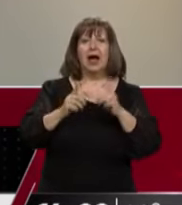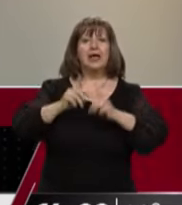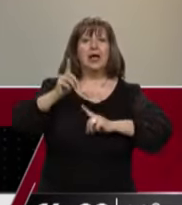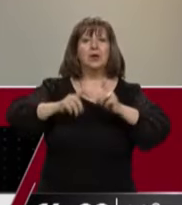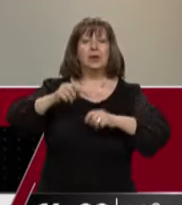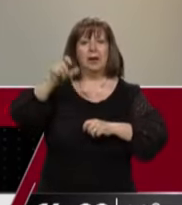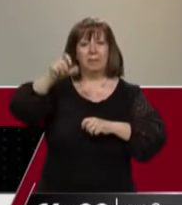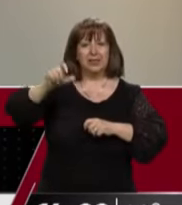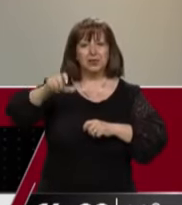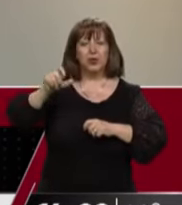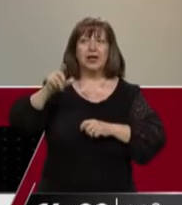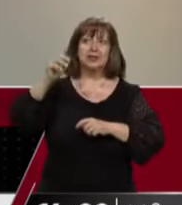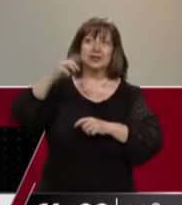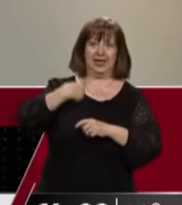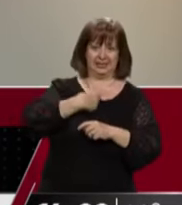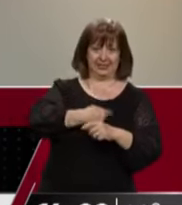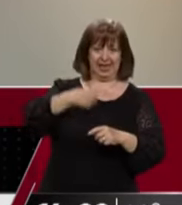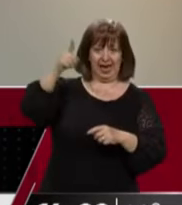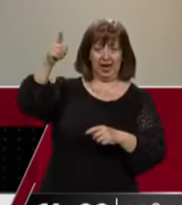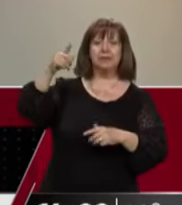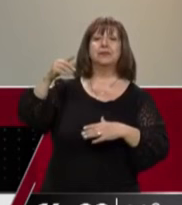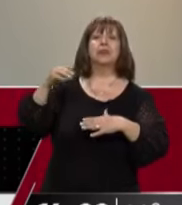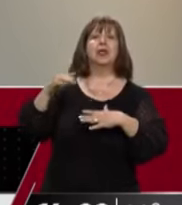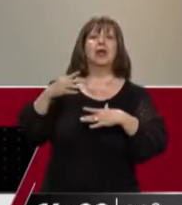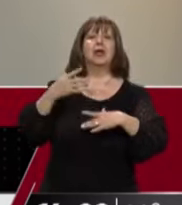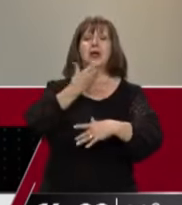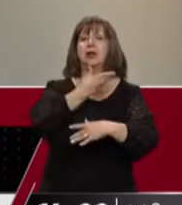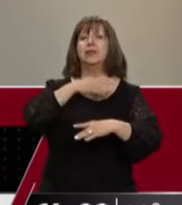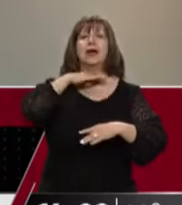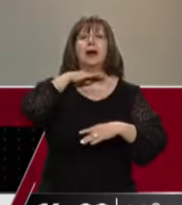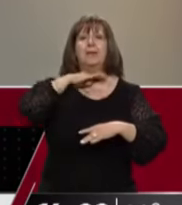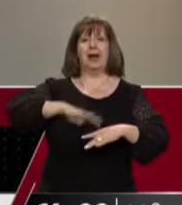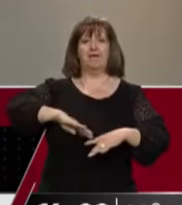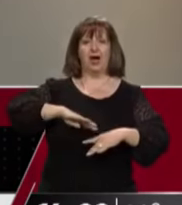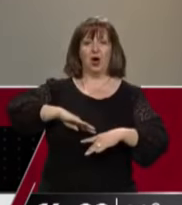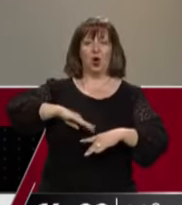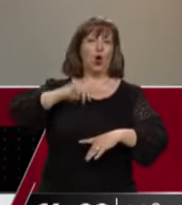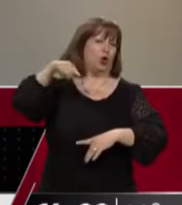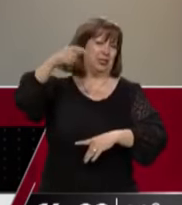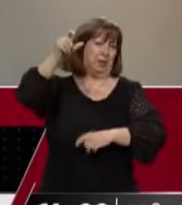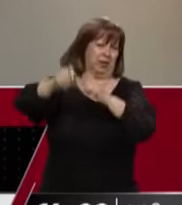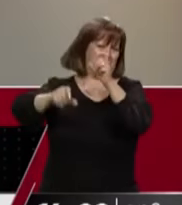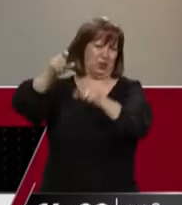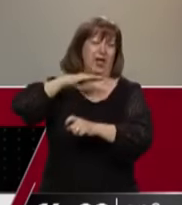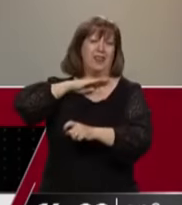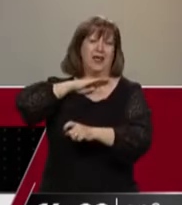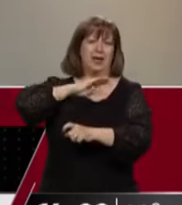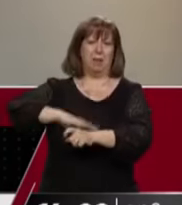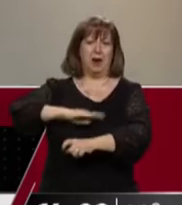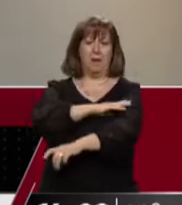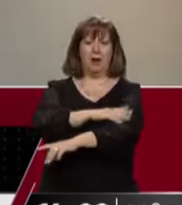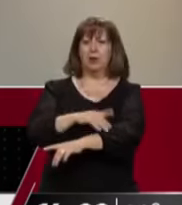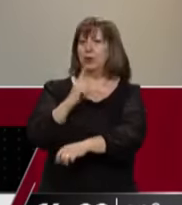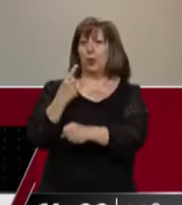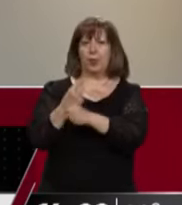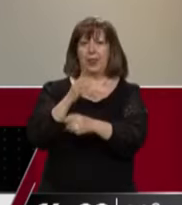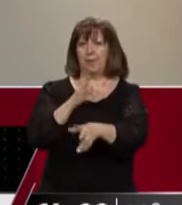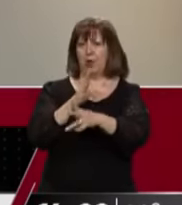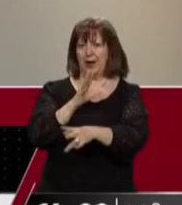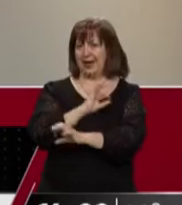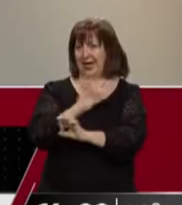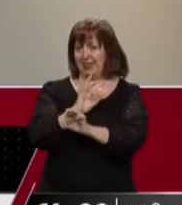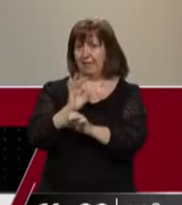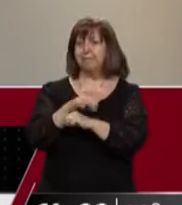sentir gran parte del cuerpo. Es decir, que el tratamiento funciona y lo que hacen los médicos es realmente impresionante, ¿o no? Totalmente, sí.